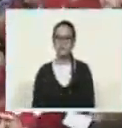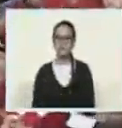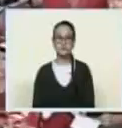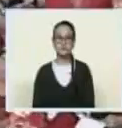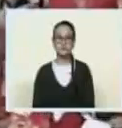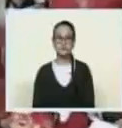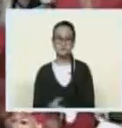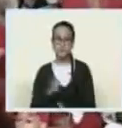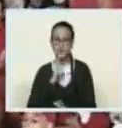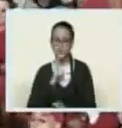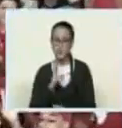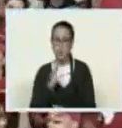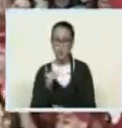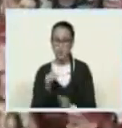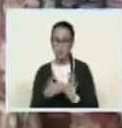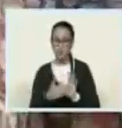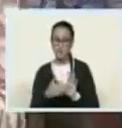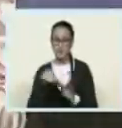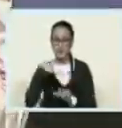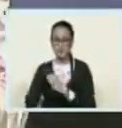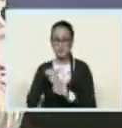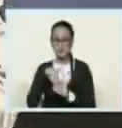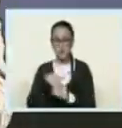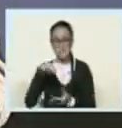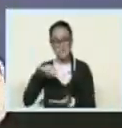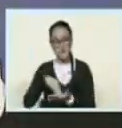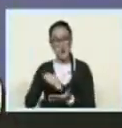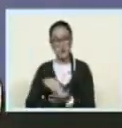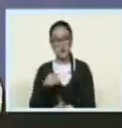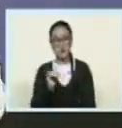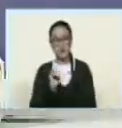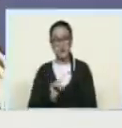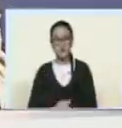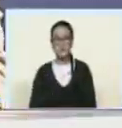Aquí están los resultados electorales de Miranda.